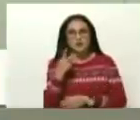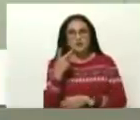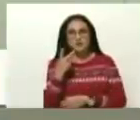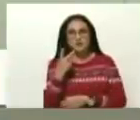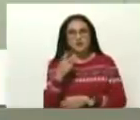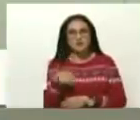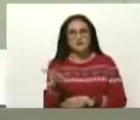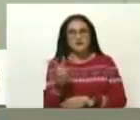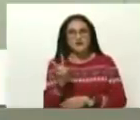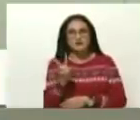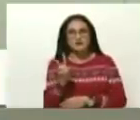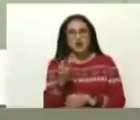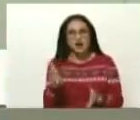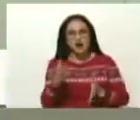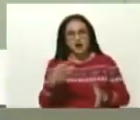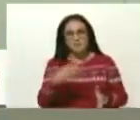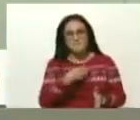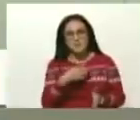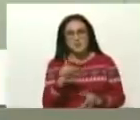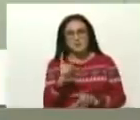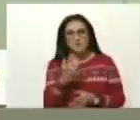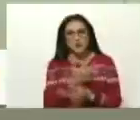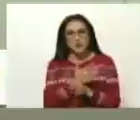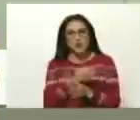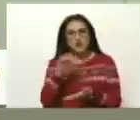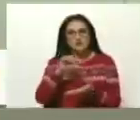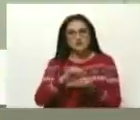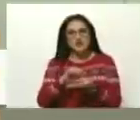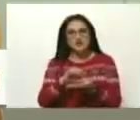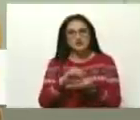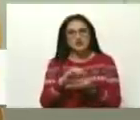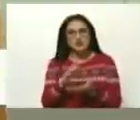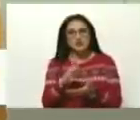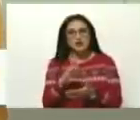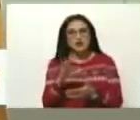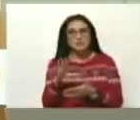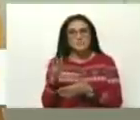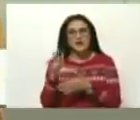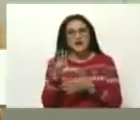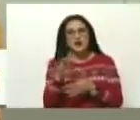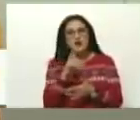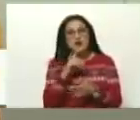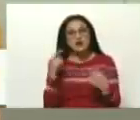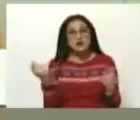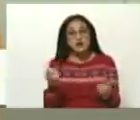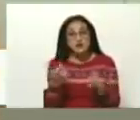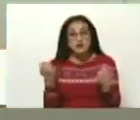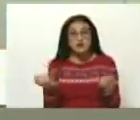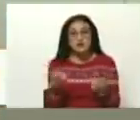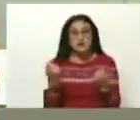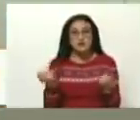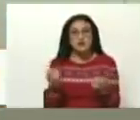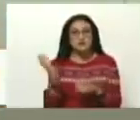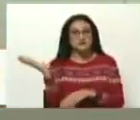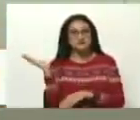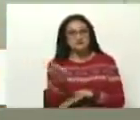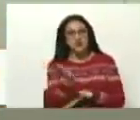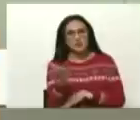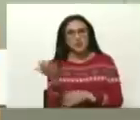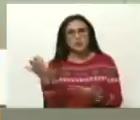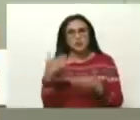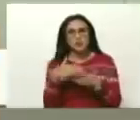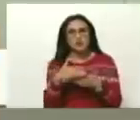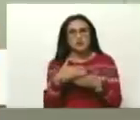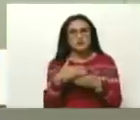Y Venezuela quedó campeón en los primeros Juegos Centroamericanos. Hay quienes siguen promoviendo las sanciones y el